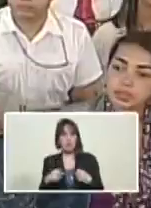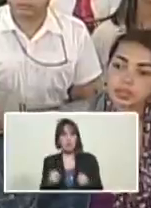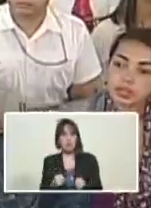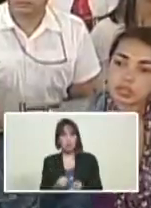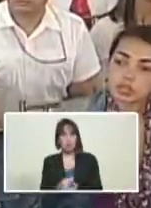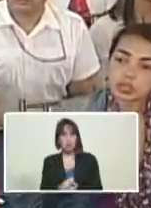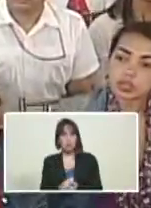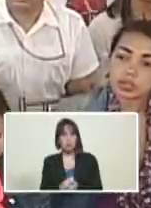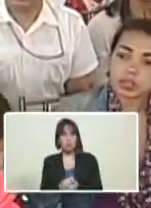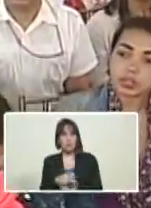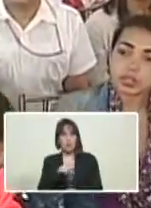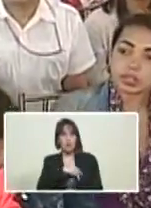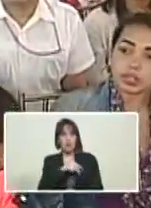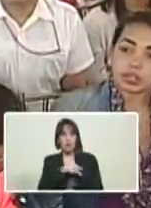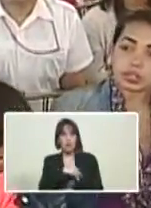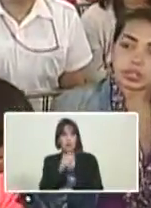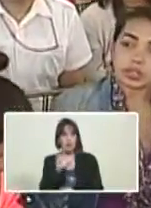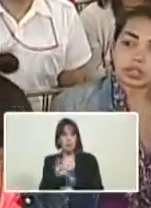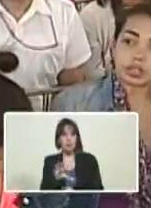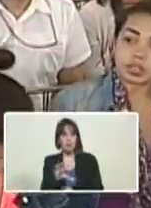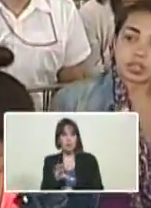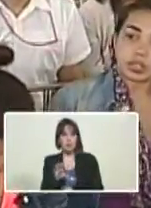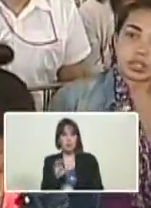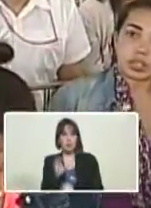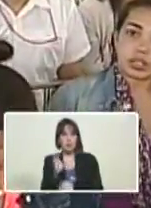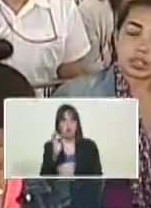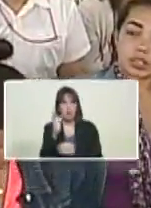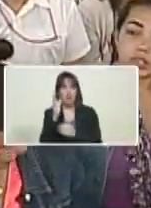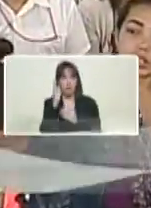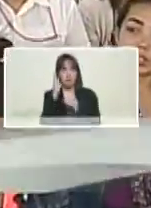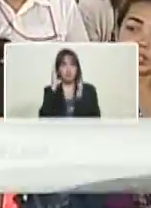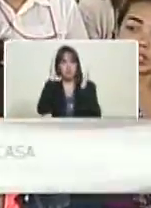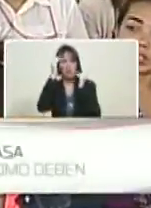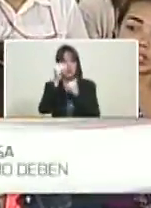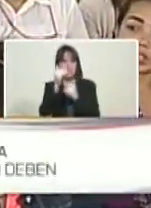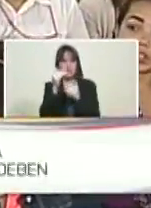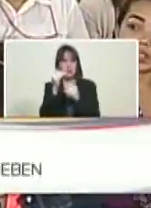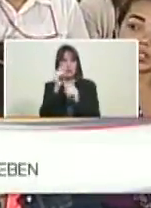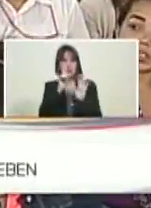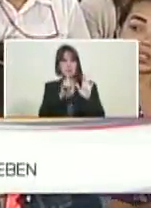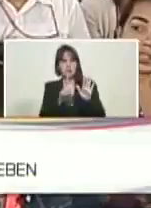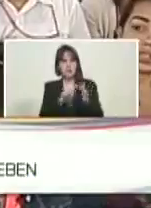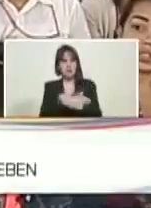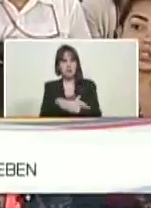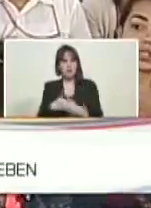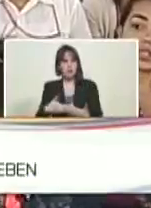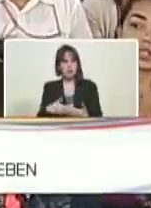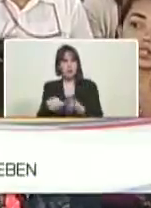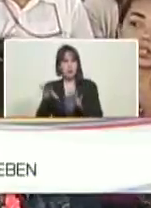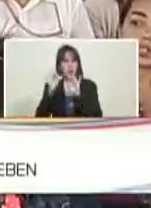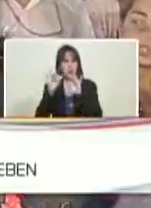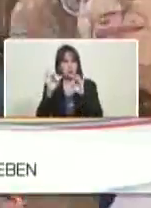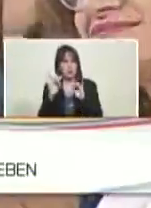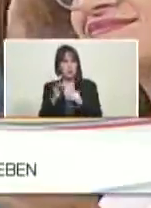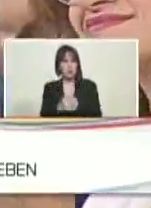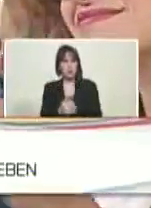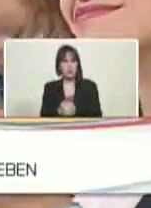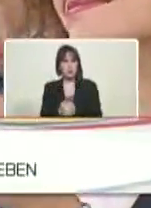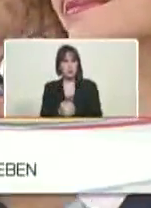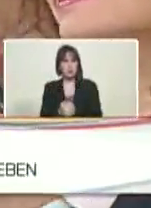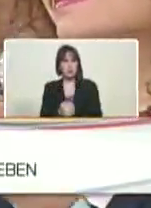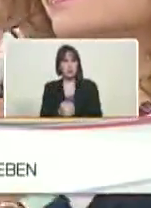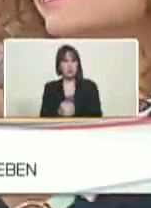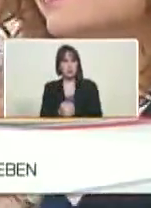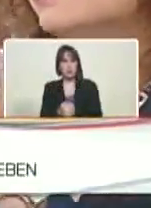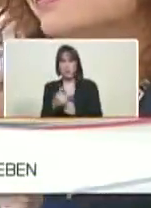del carnet de la patria para atender a esos 6 millones de hogares de manera especial, particular, que